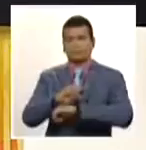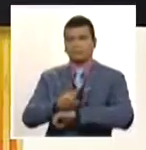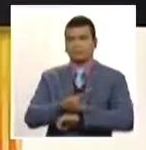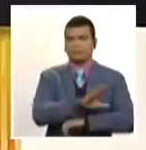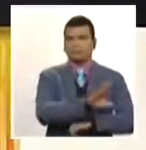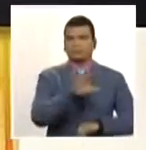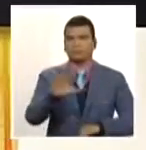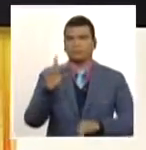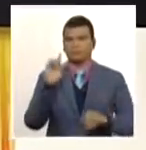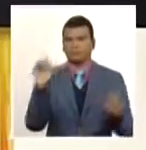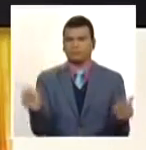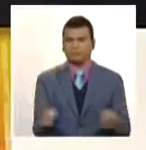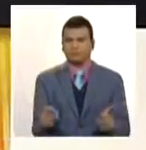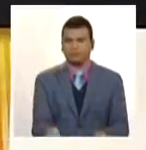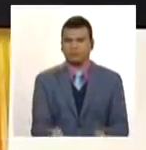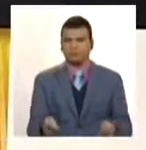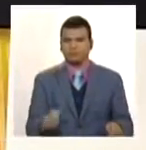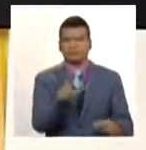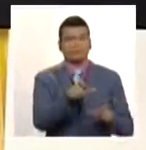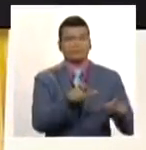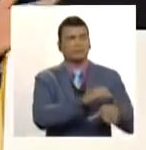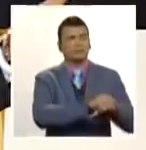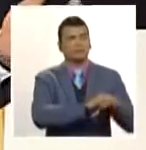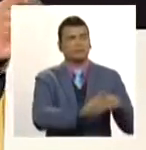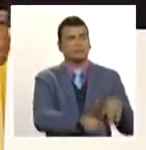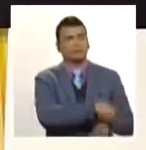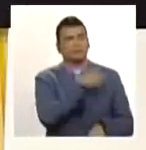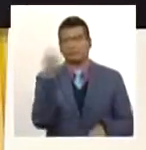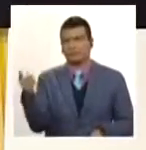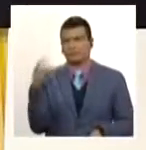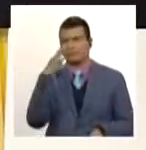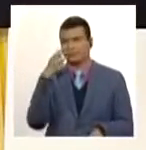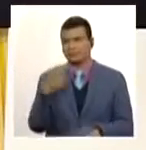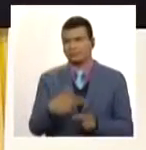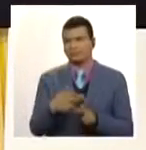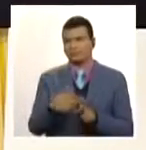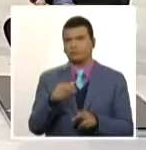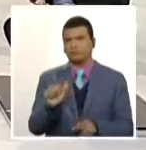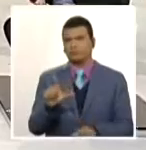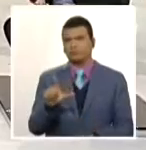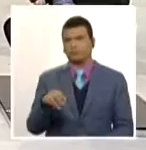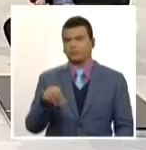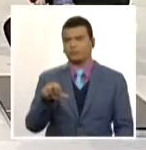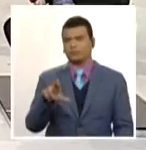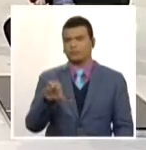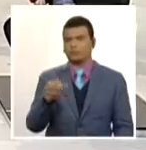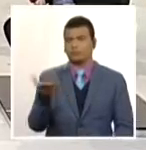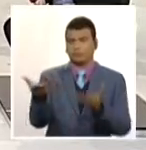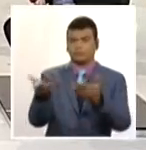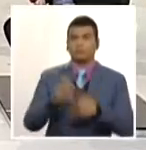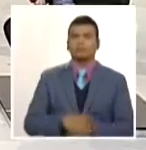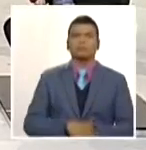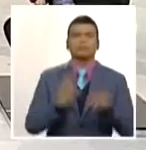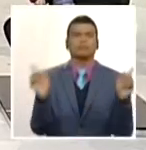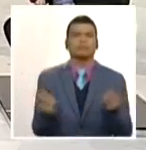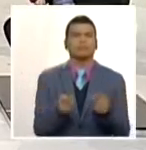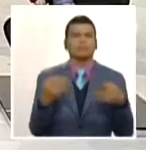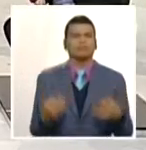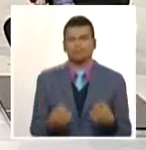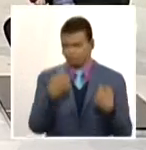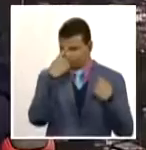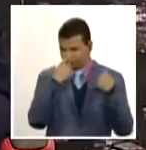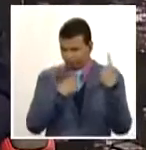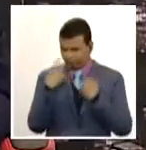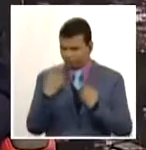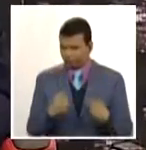implacables para las conclusiones de nuestros invitados. Arranquemos con usted, doctor Almario. Bueno, la conclusión es que seguimos